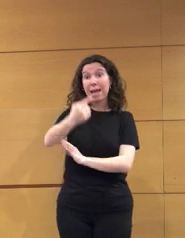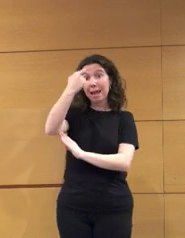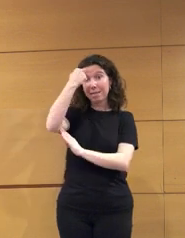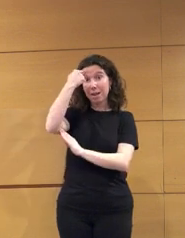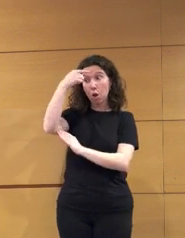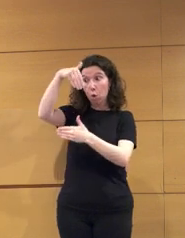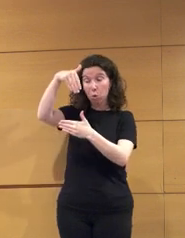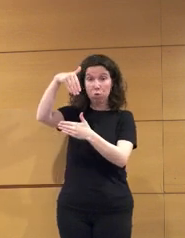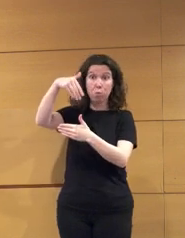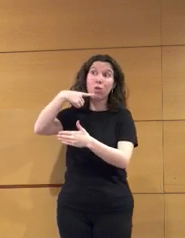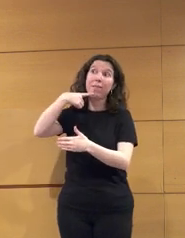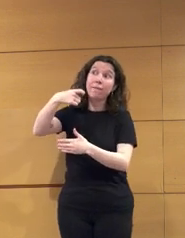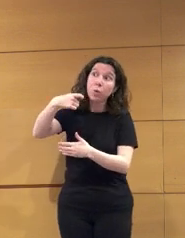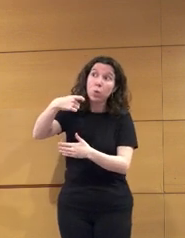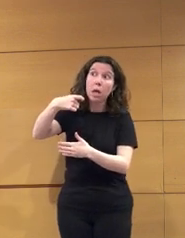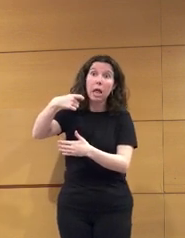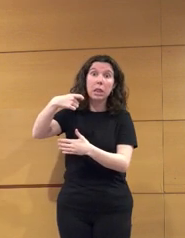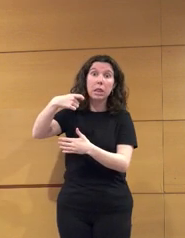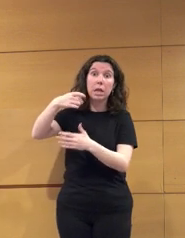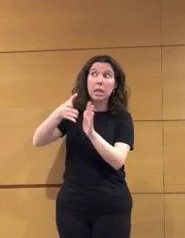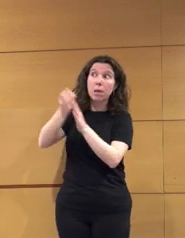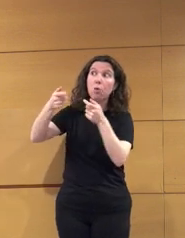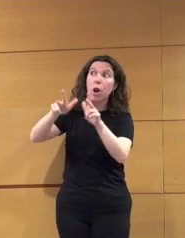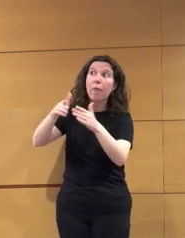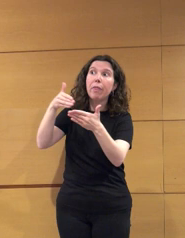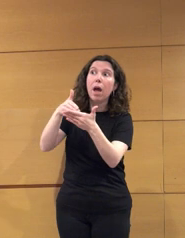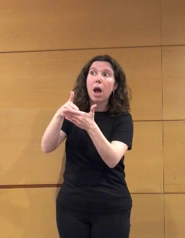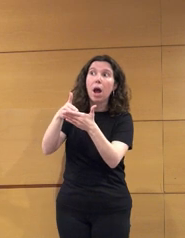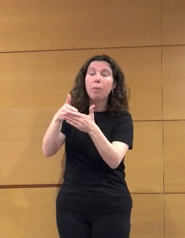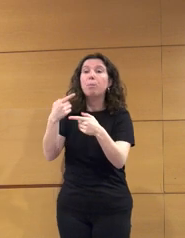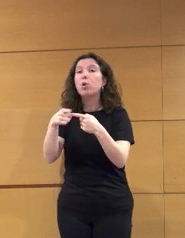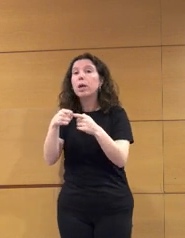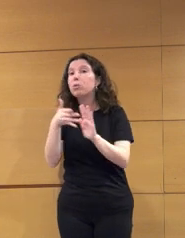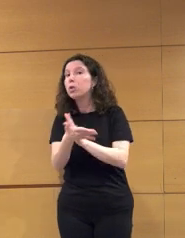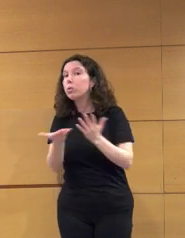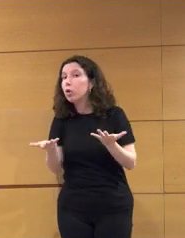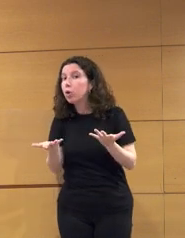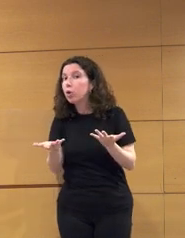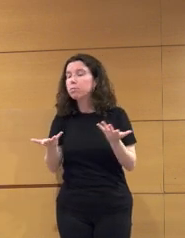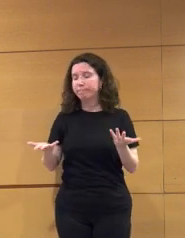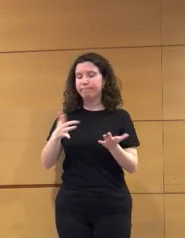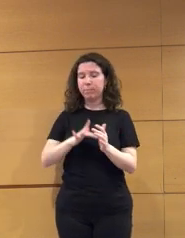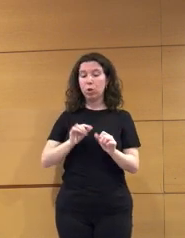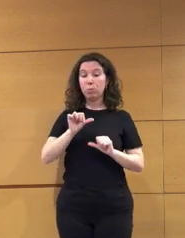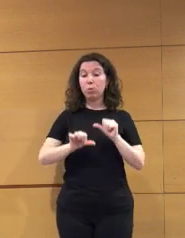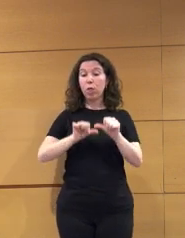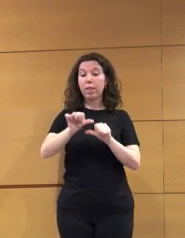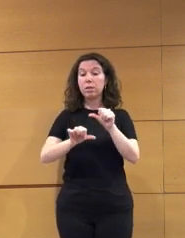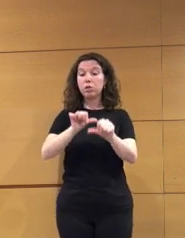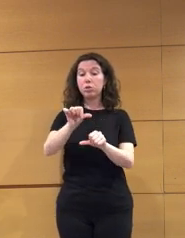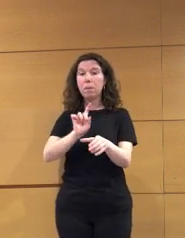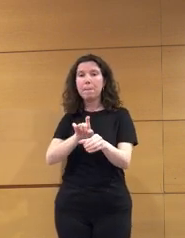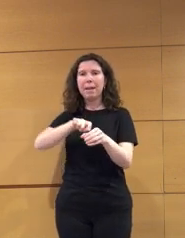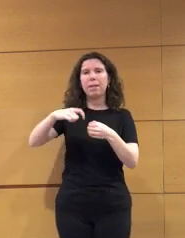intelectual tienen dificultad en acceder a la democracia. Y lo que ocurre es que los procesos participativos y